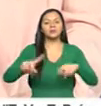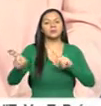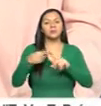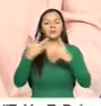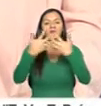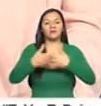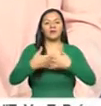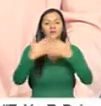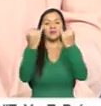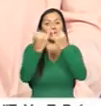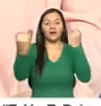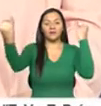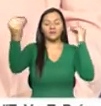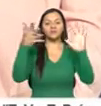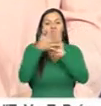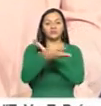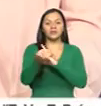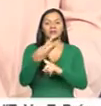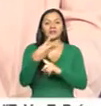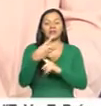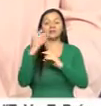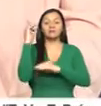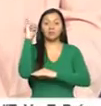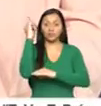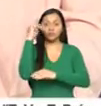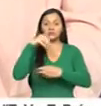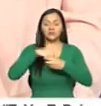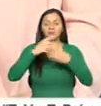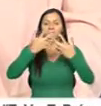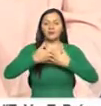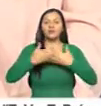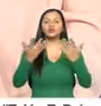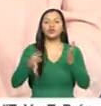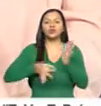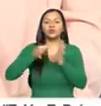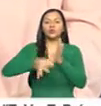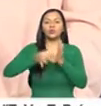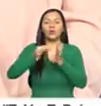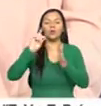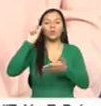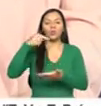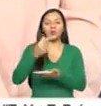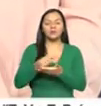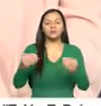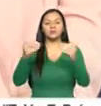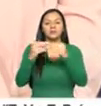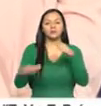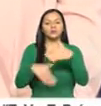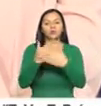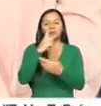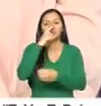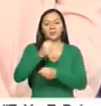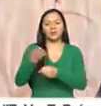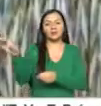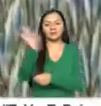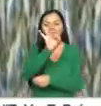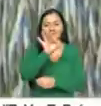de cables de fibra óptica. Esta industria que se encuentra en el Cantón Durán generará nuevas fuentes de empleo.